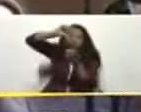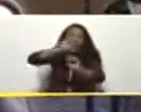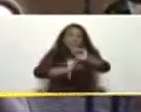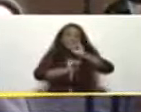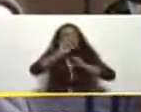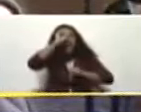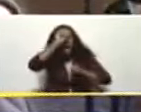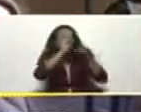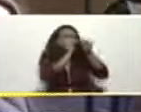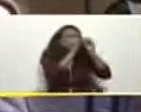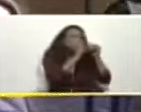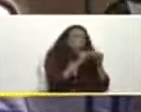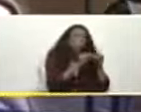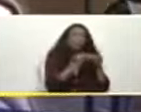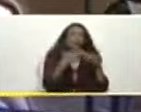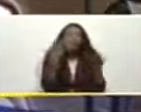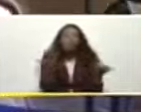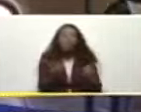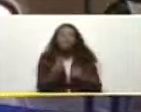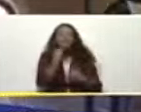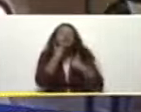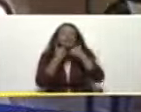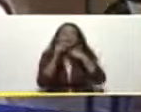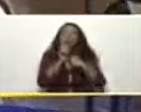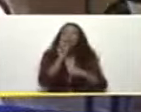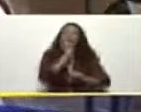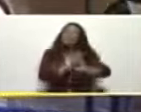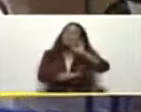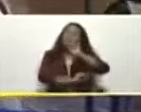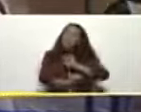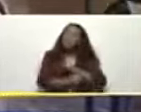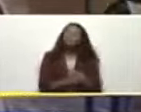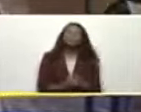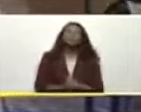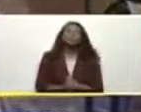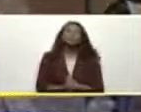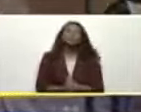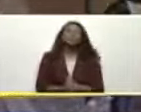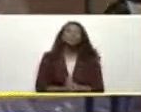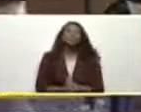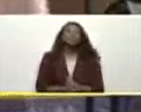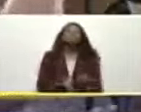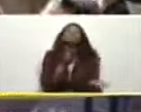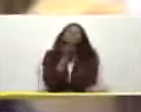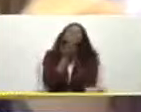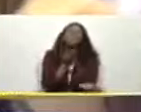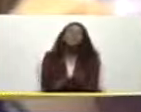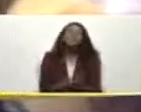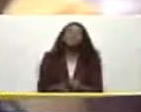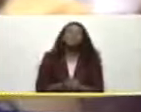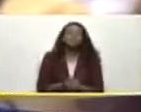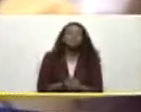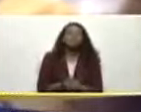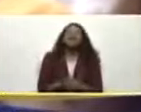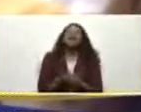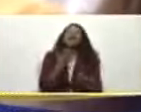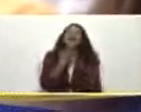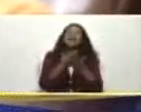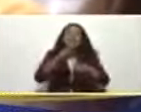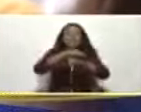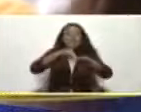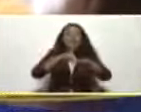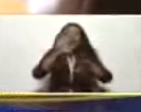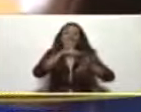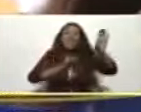sistemas socioproductivos. Y bueno, quiero agradecer al Ministerio de Ciencia y